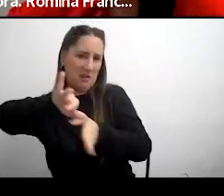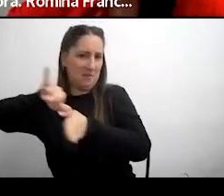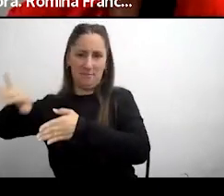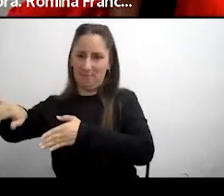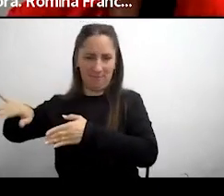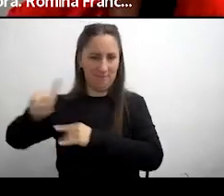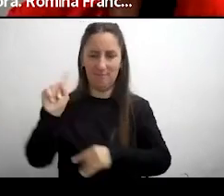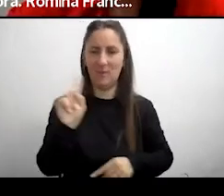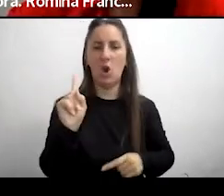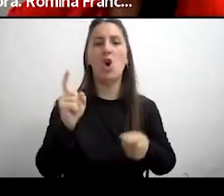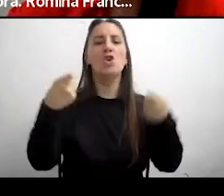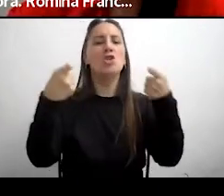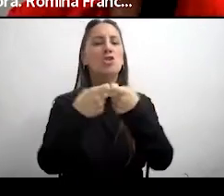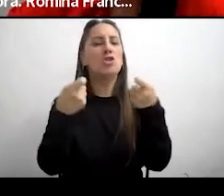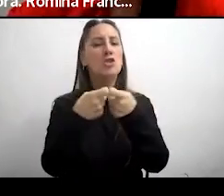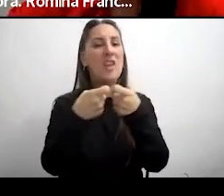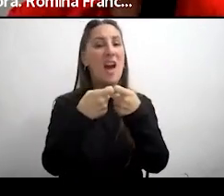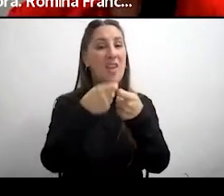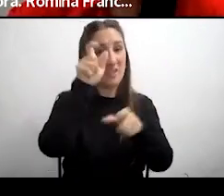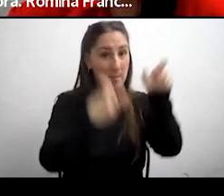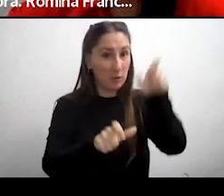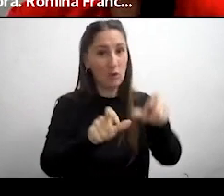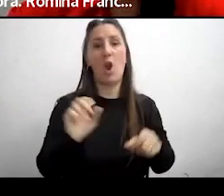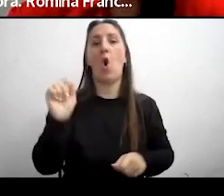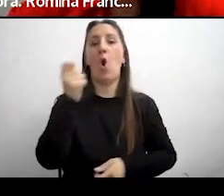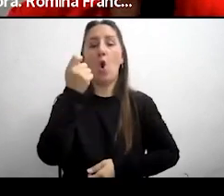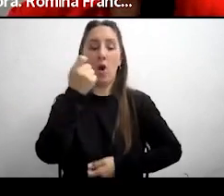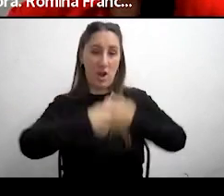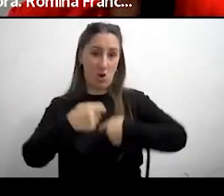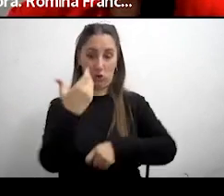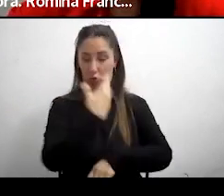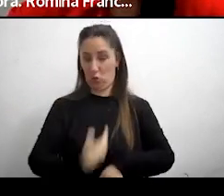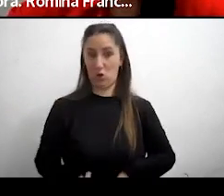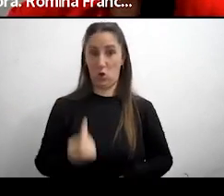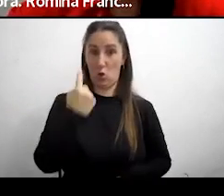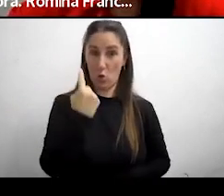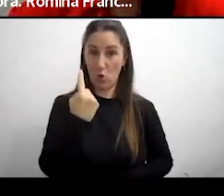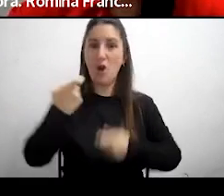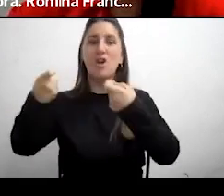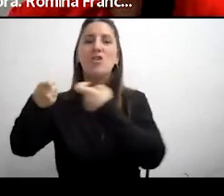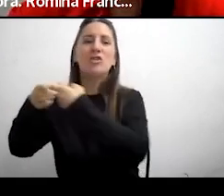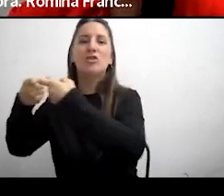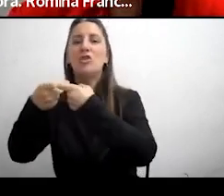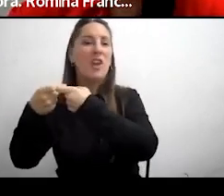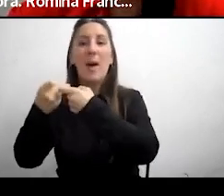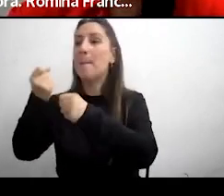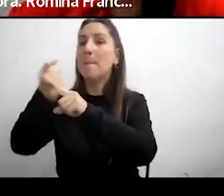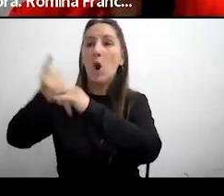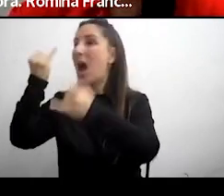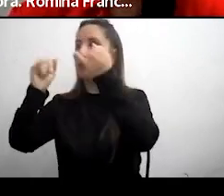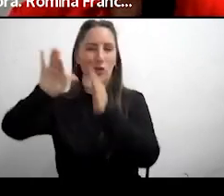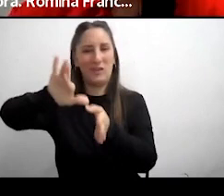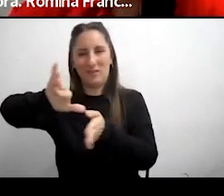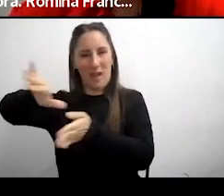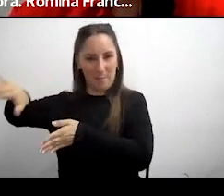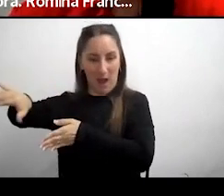casos de sociedades de personas o unipersonales, dejando de lado las sociedades por acciones. Entonces,